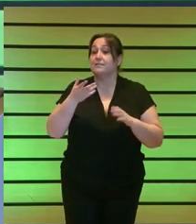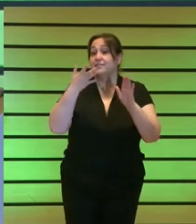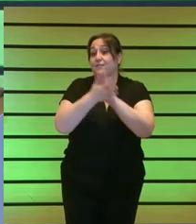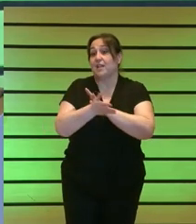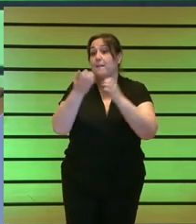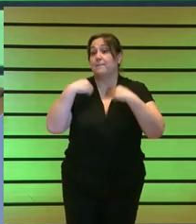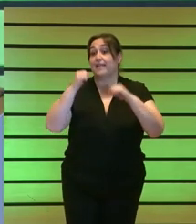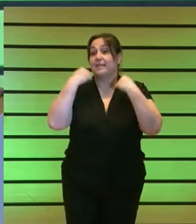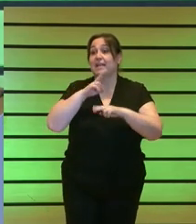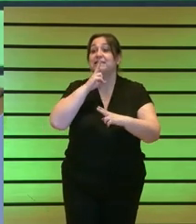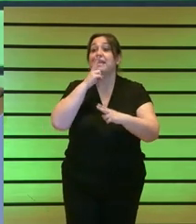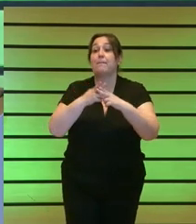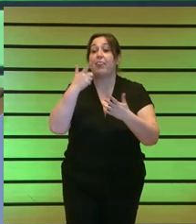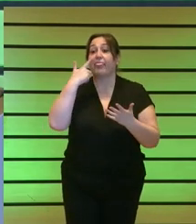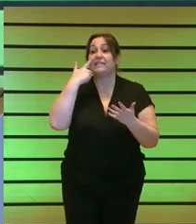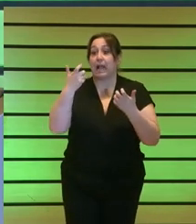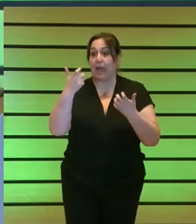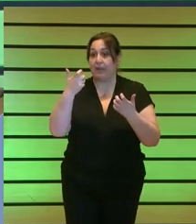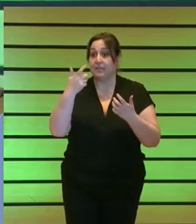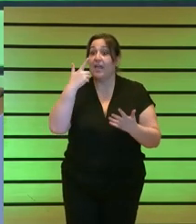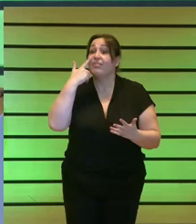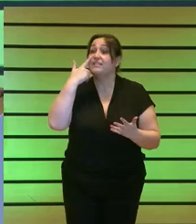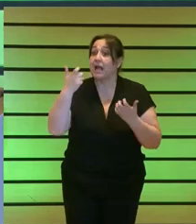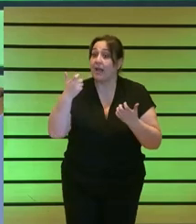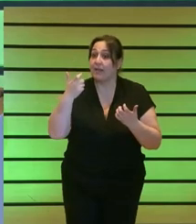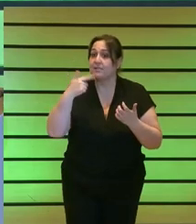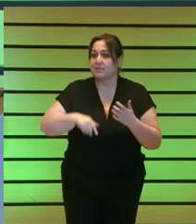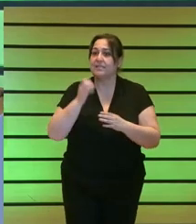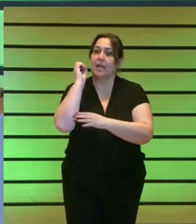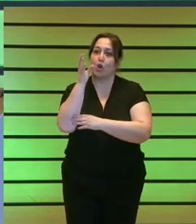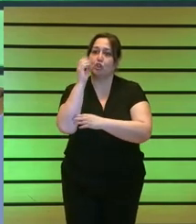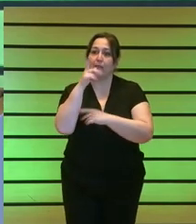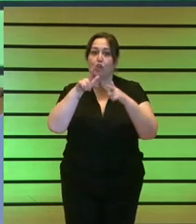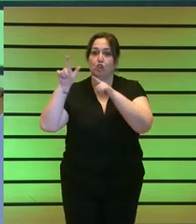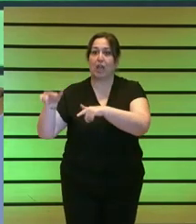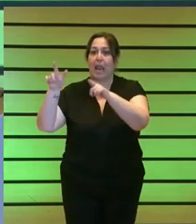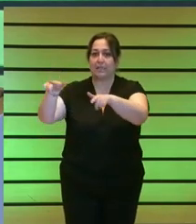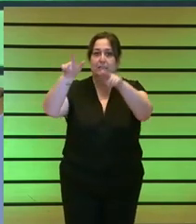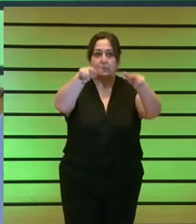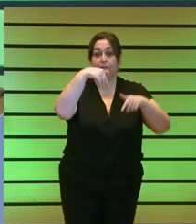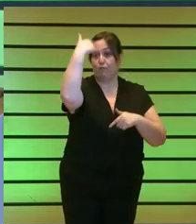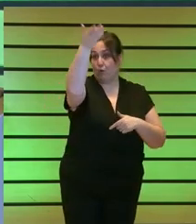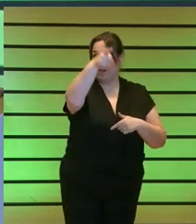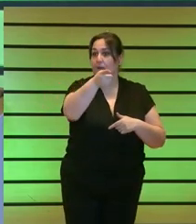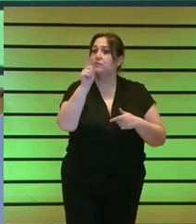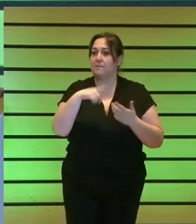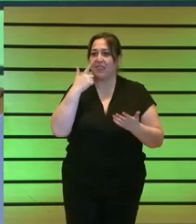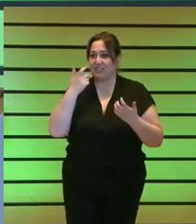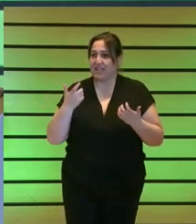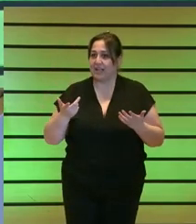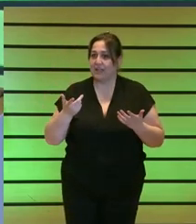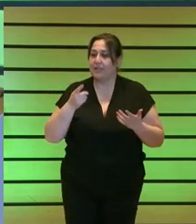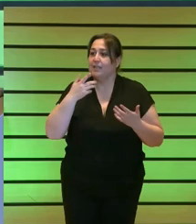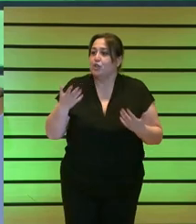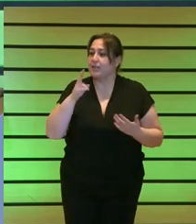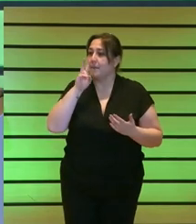que hemos llamado destacadas que son las que se están contando en las que también son destacadas como la palabra Y entonces merece la pena